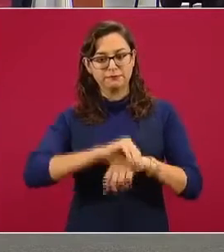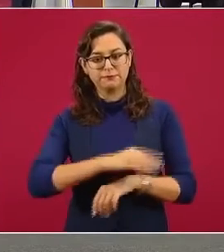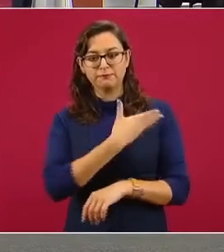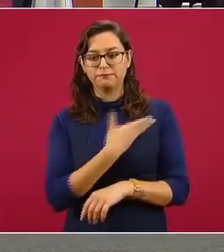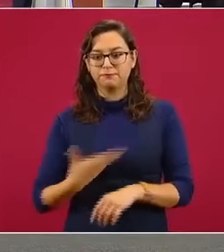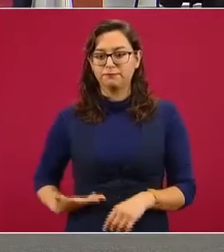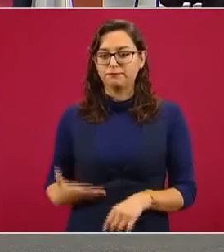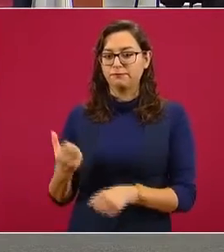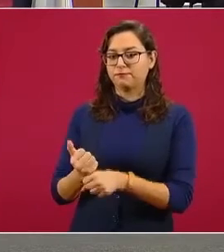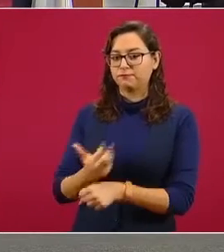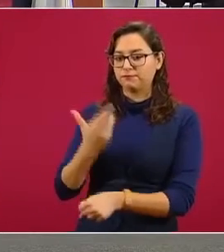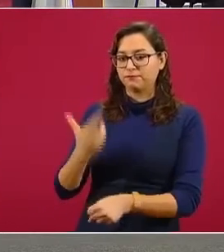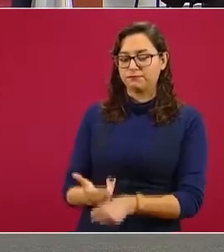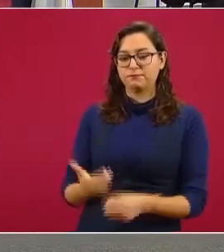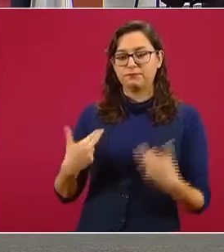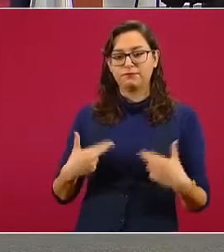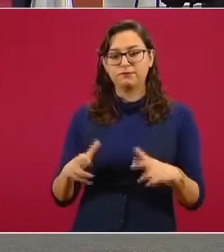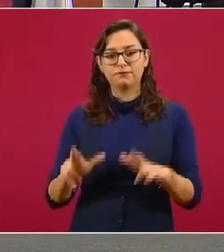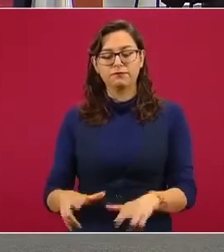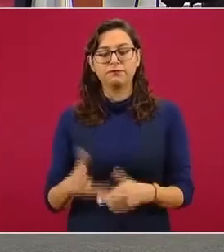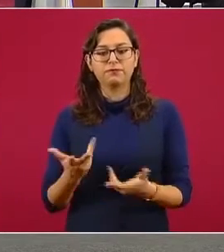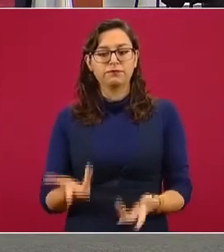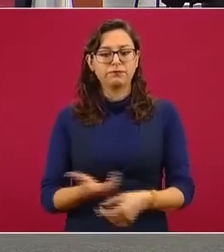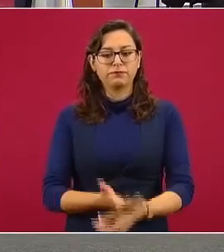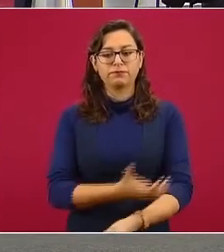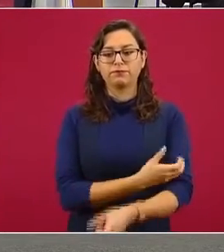secretario, canciller, compañera y compañeros.